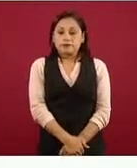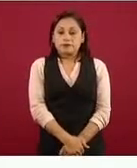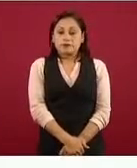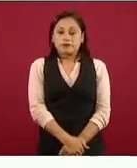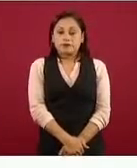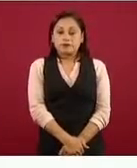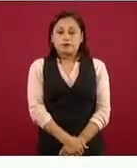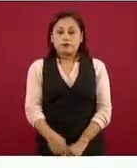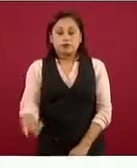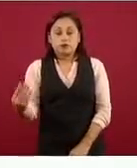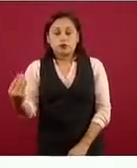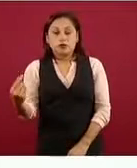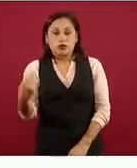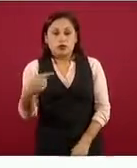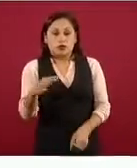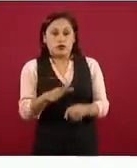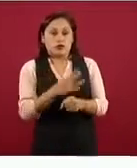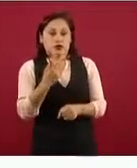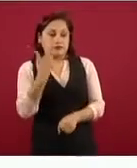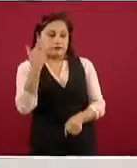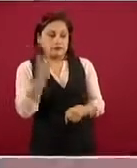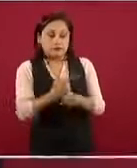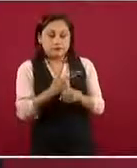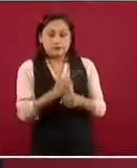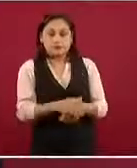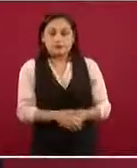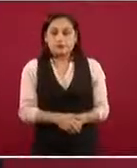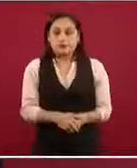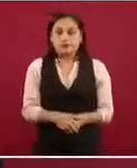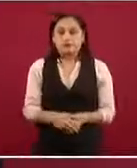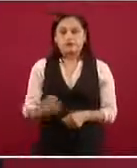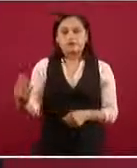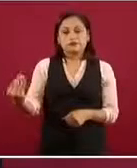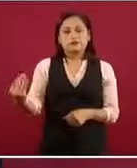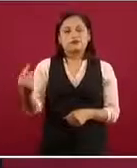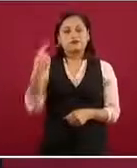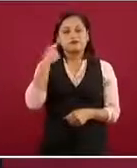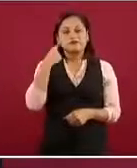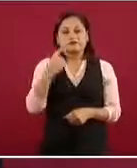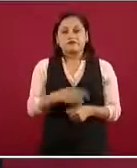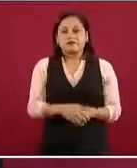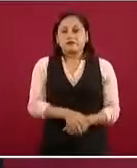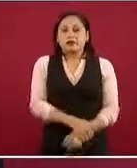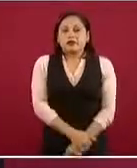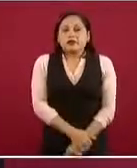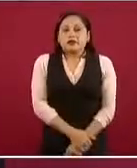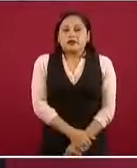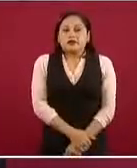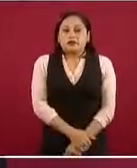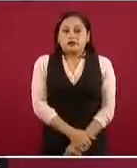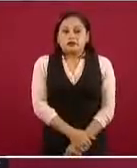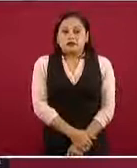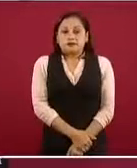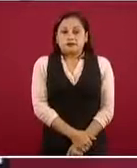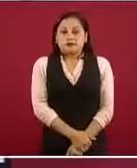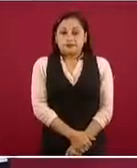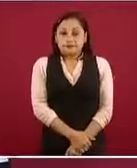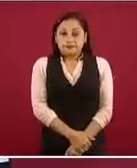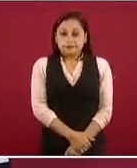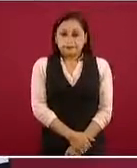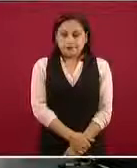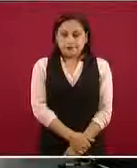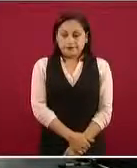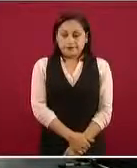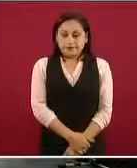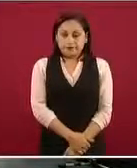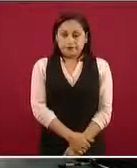Por eso se detectan precisamente. ¿Y por qué pasan si hay rayo gamma y por dónde deben de pasar? Hasta los vacíos, los llanos y los vacíos tienen que pasar